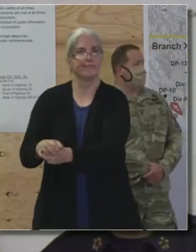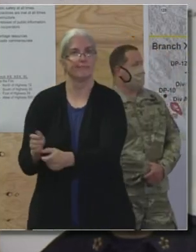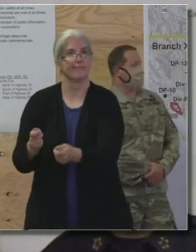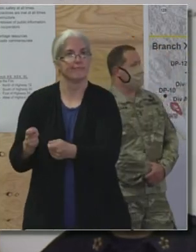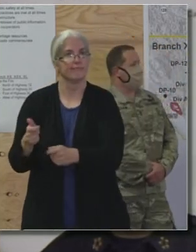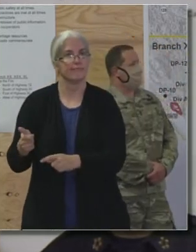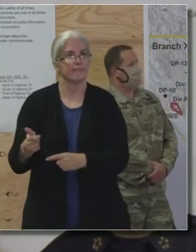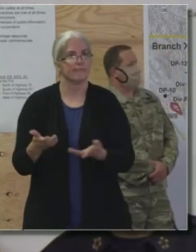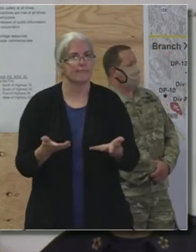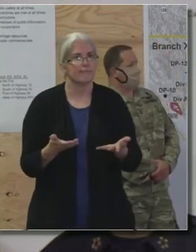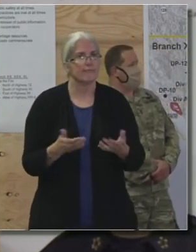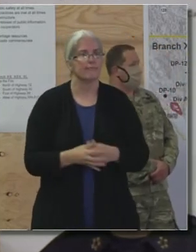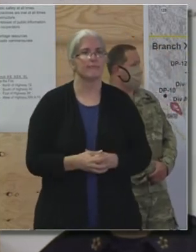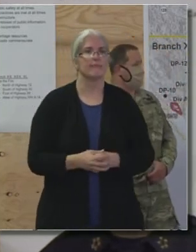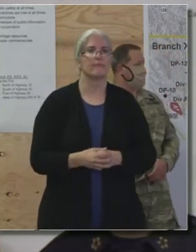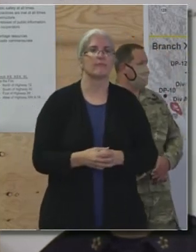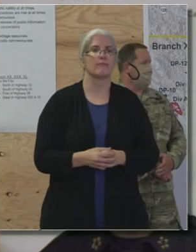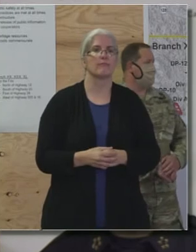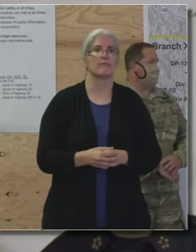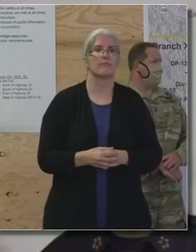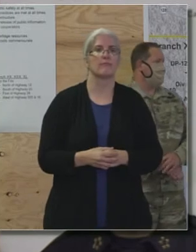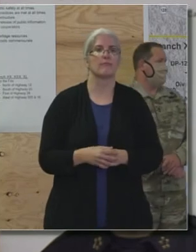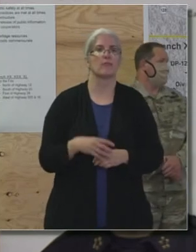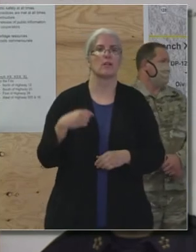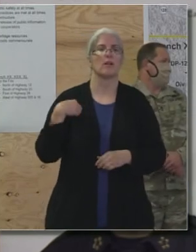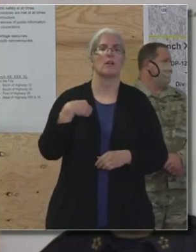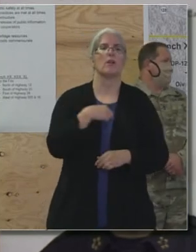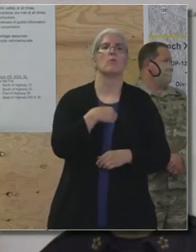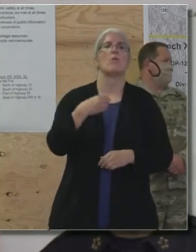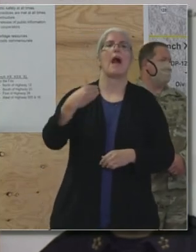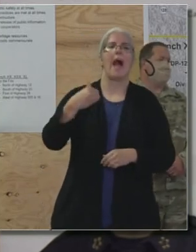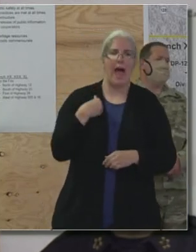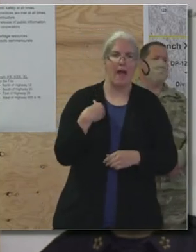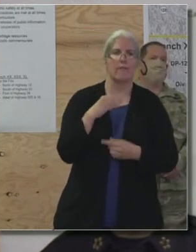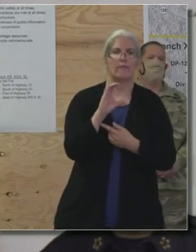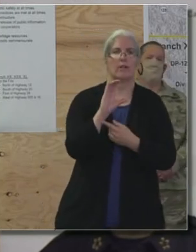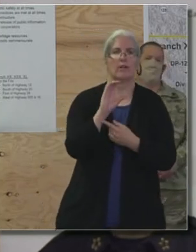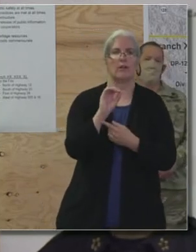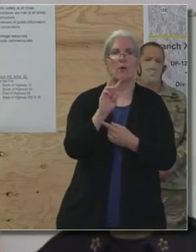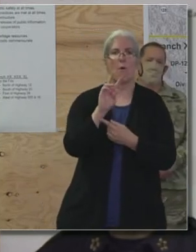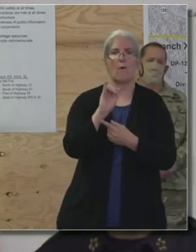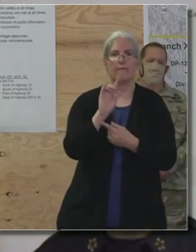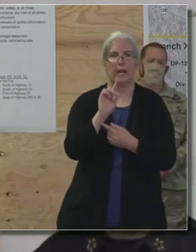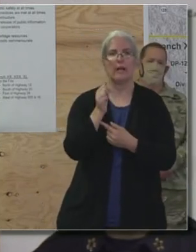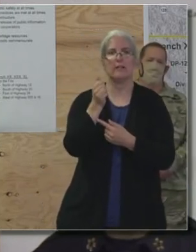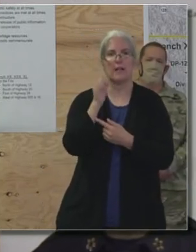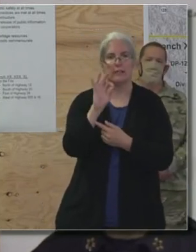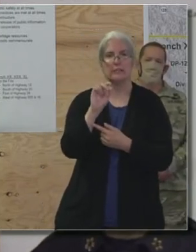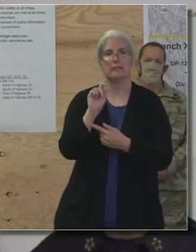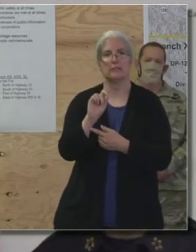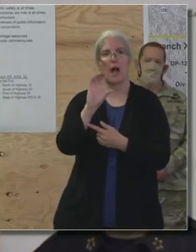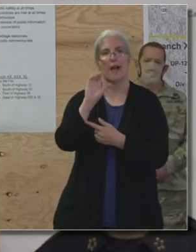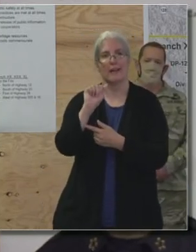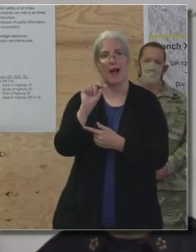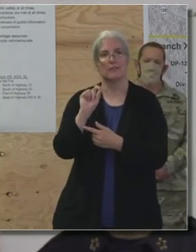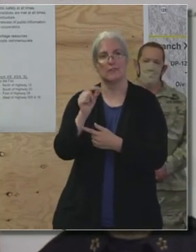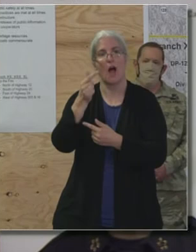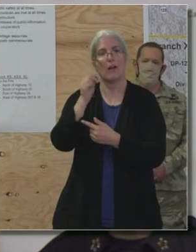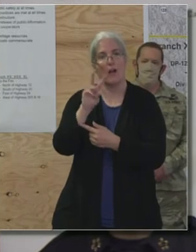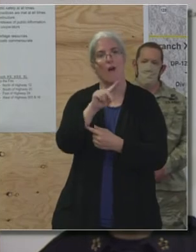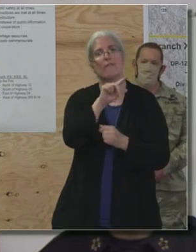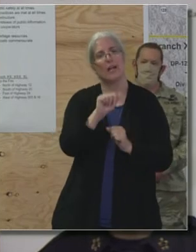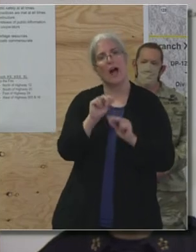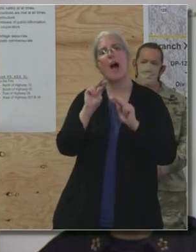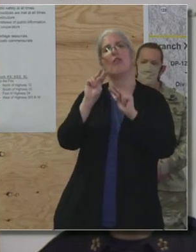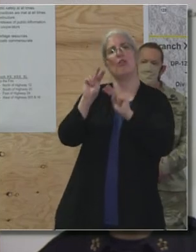entera hemos indicado las pautas y el leicester y punto 9.019 punto com a quien le interese